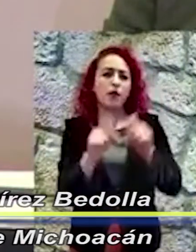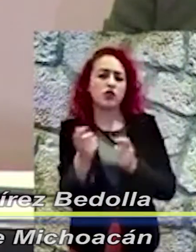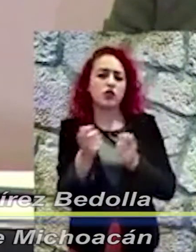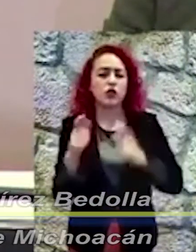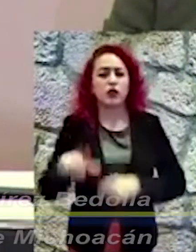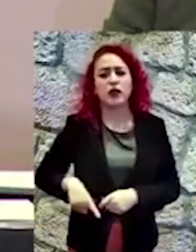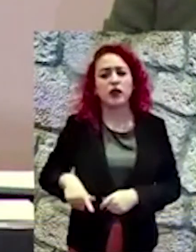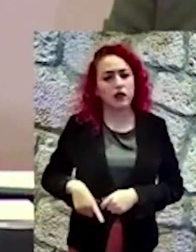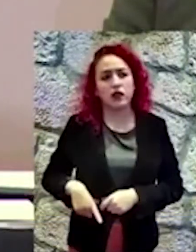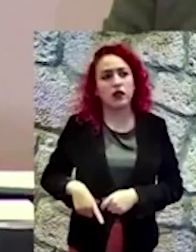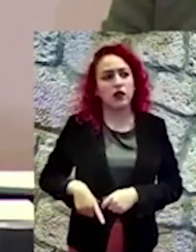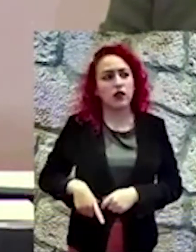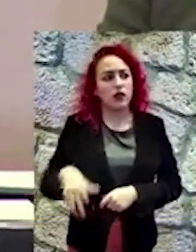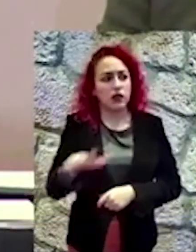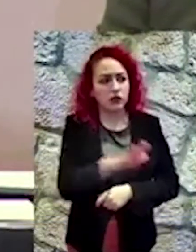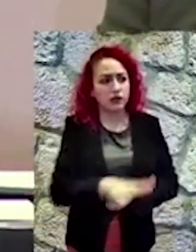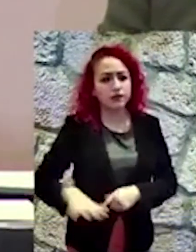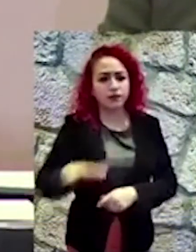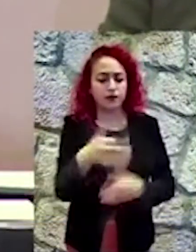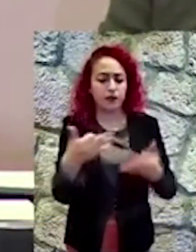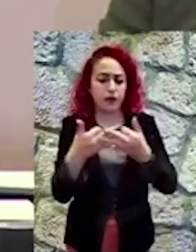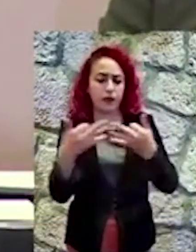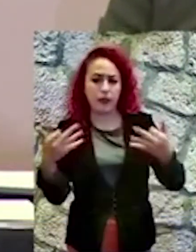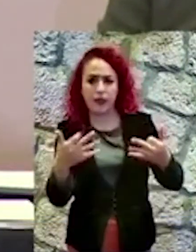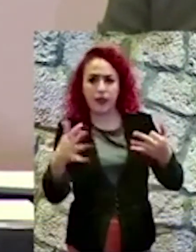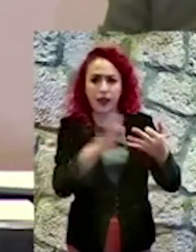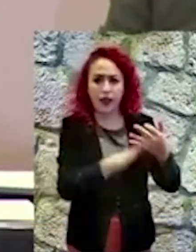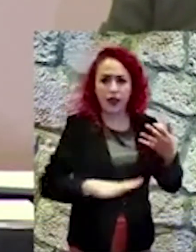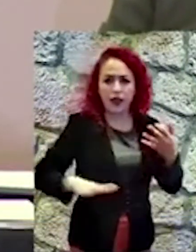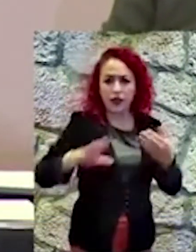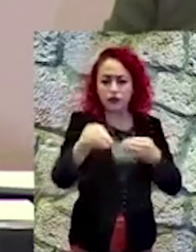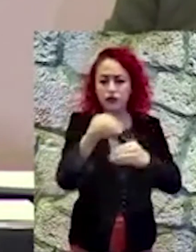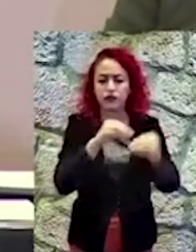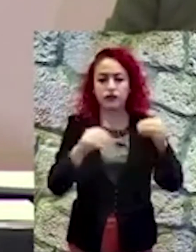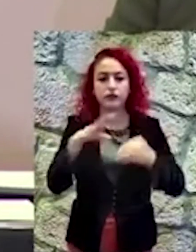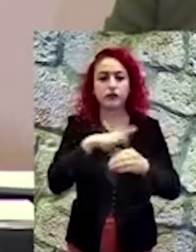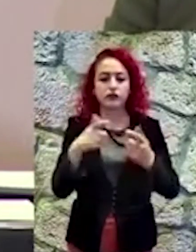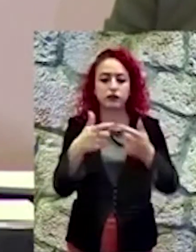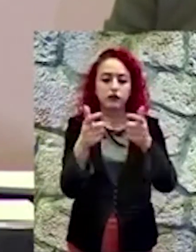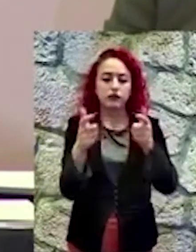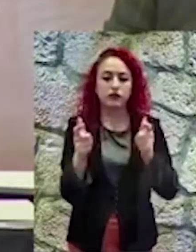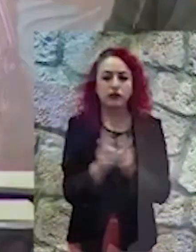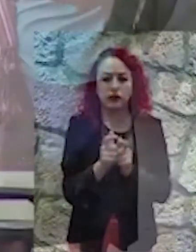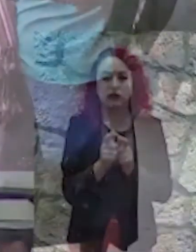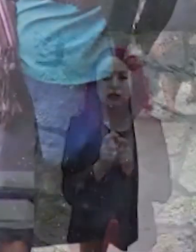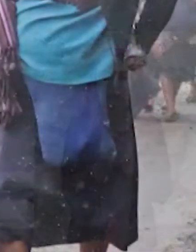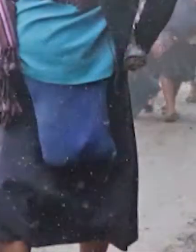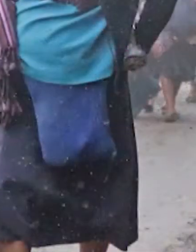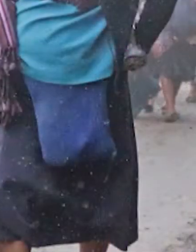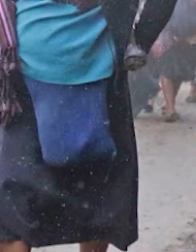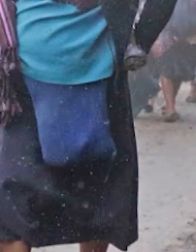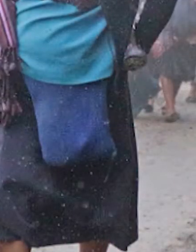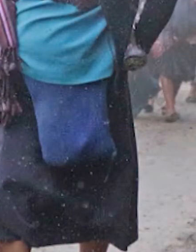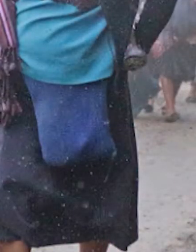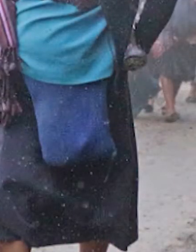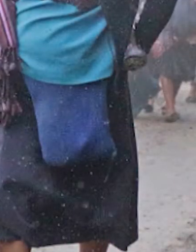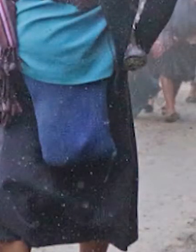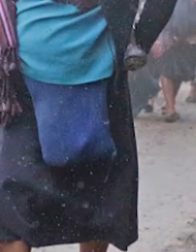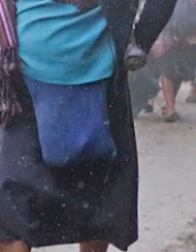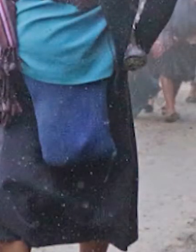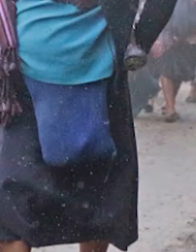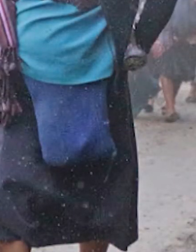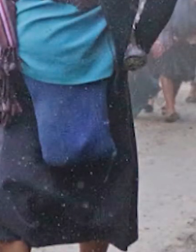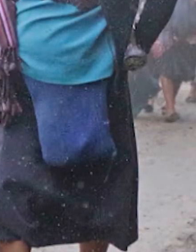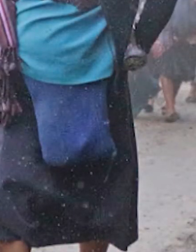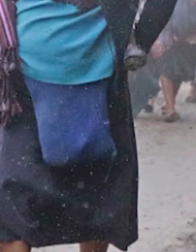seguridad y la paz. En este sentido, mencionó que el 70% de los desplazamientos forzados de michoacanos